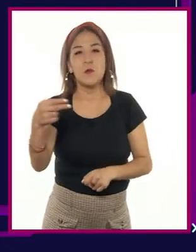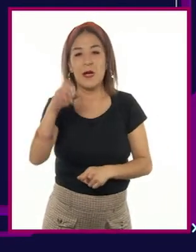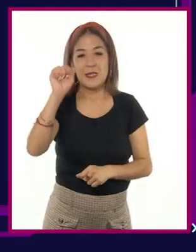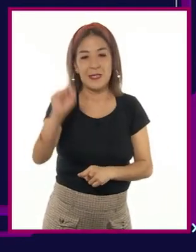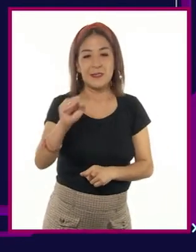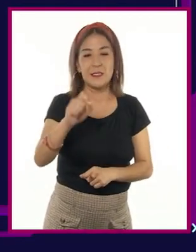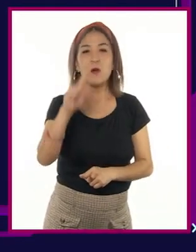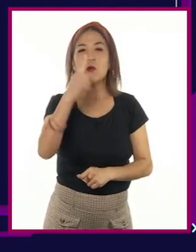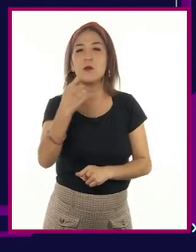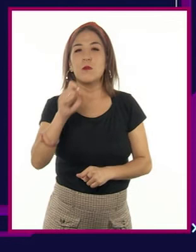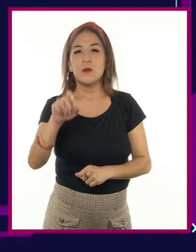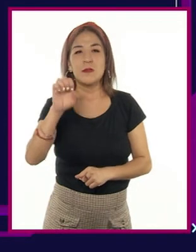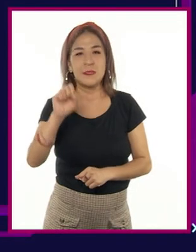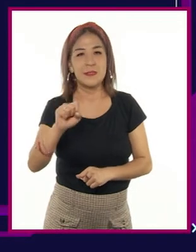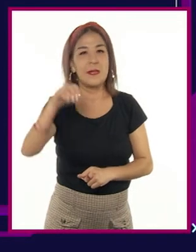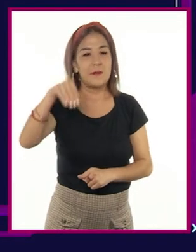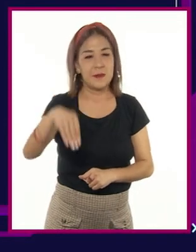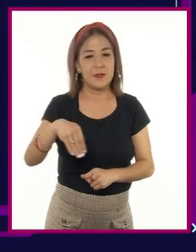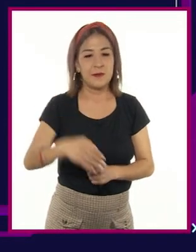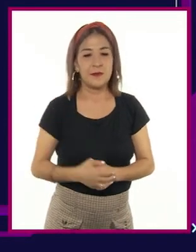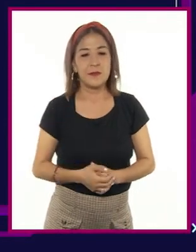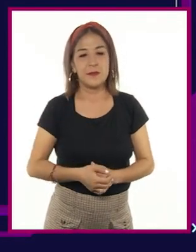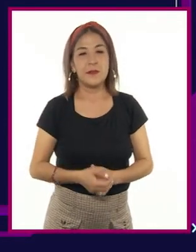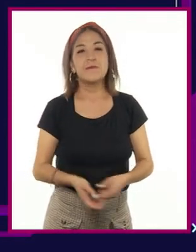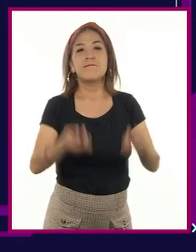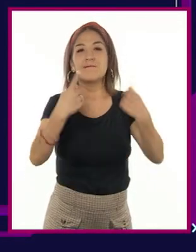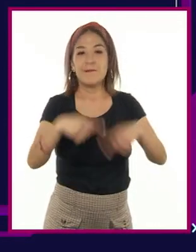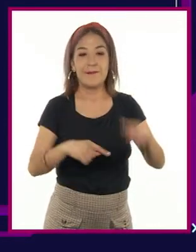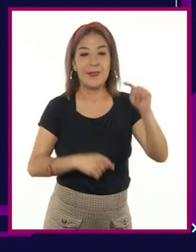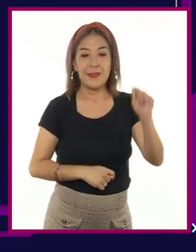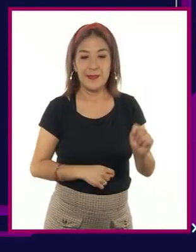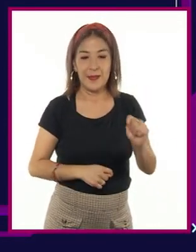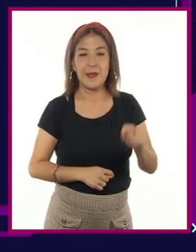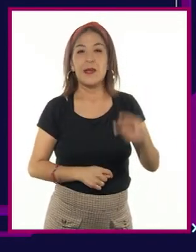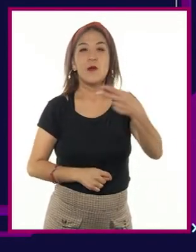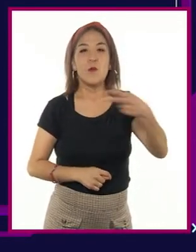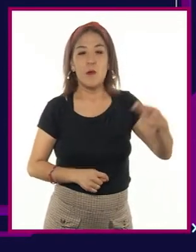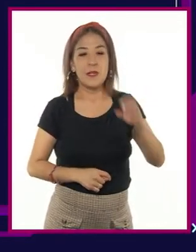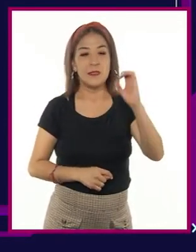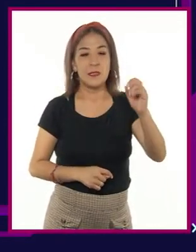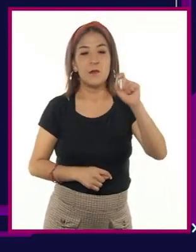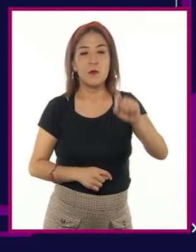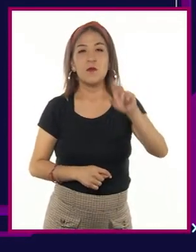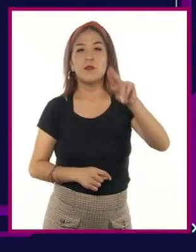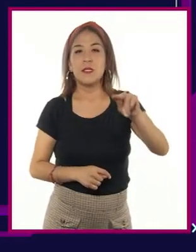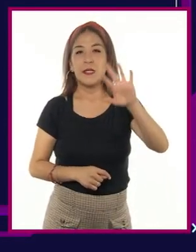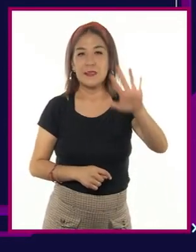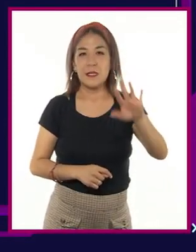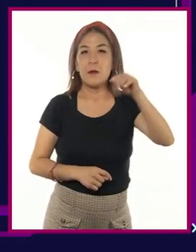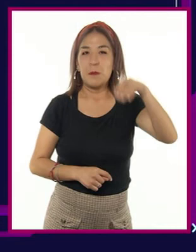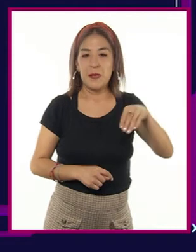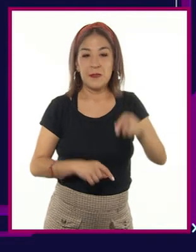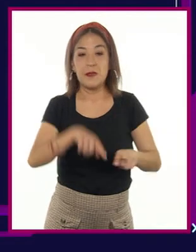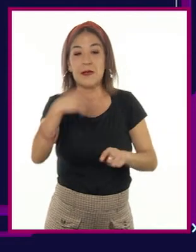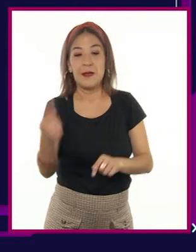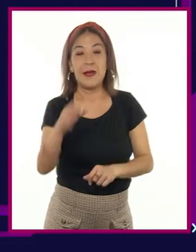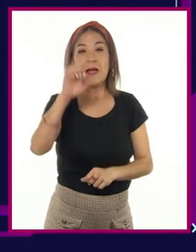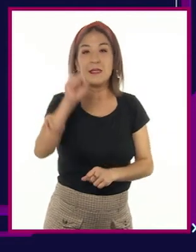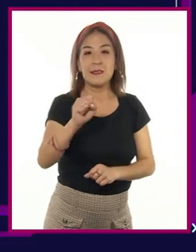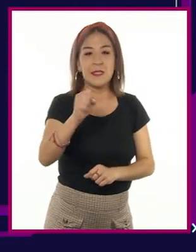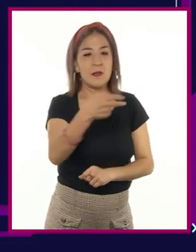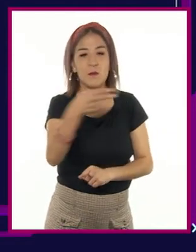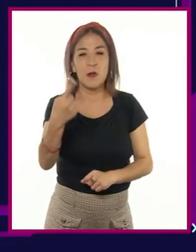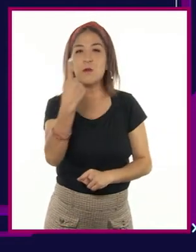a 1.60 metros para t igual a 0.85 metros s es igual a